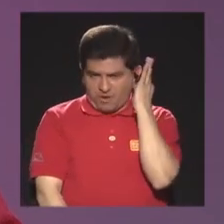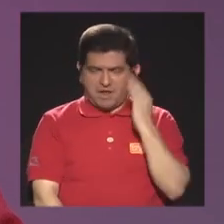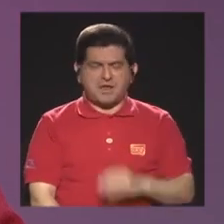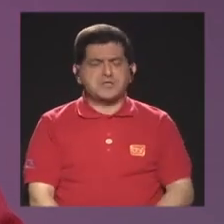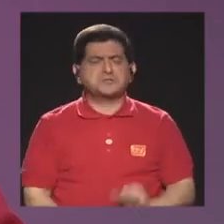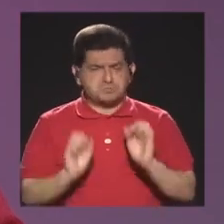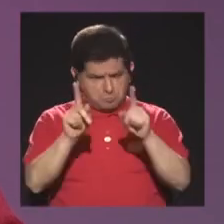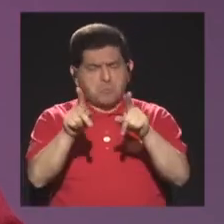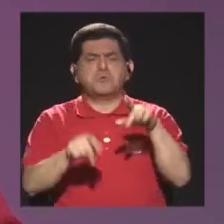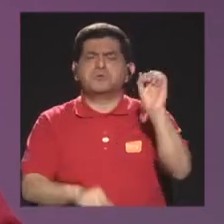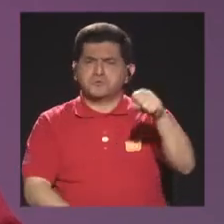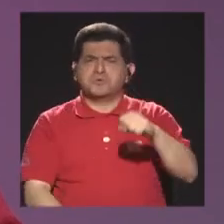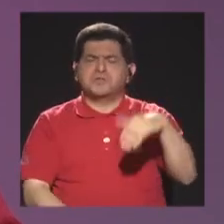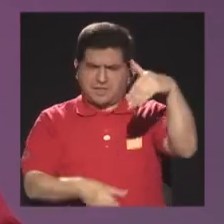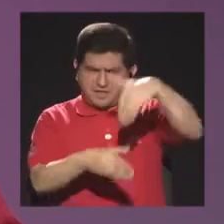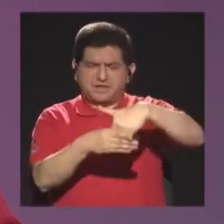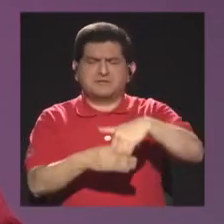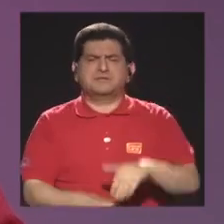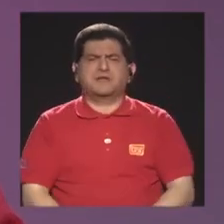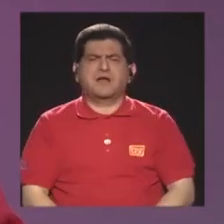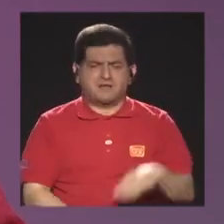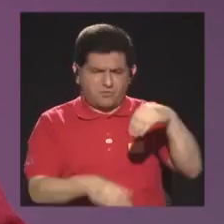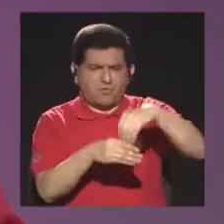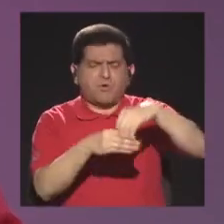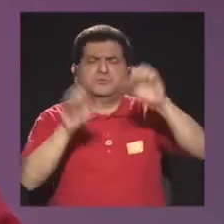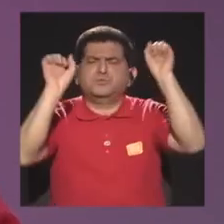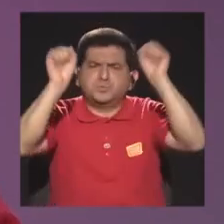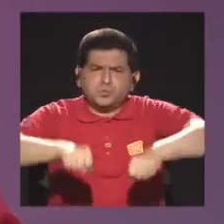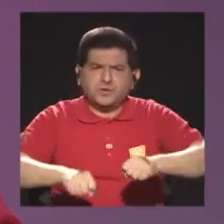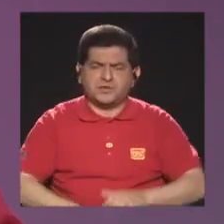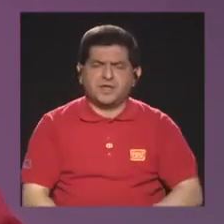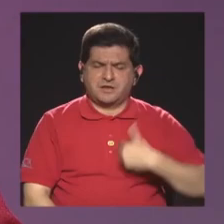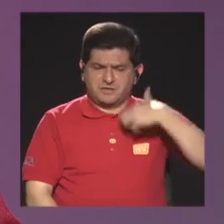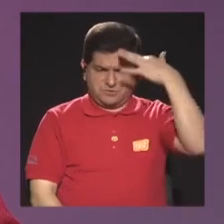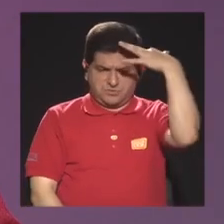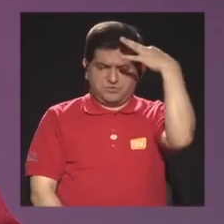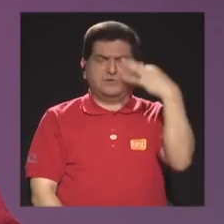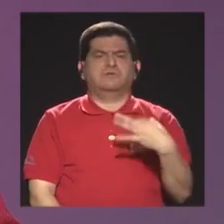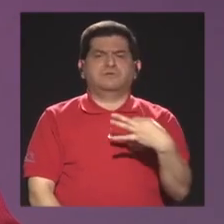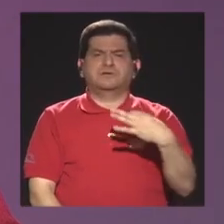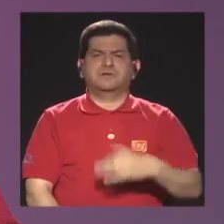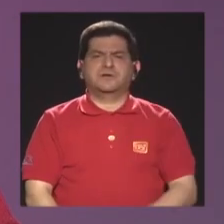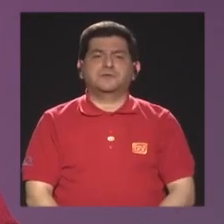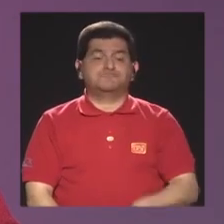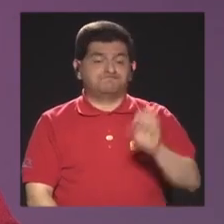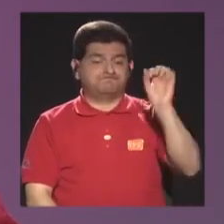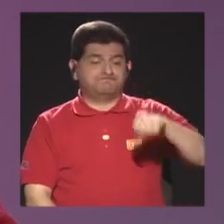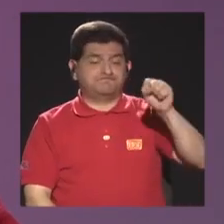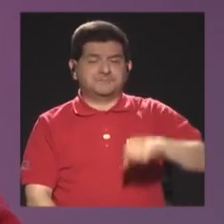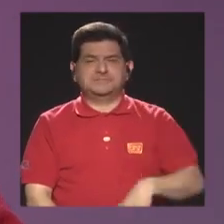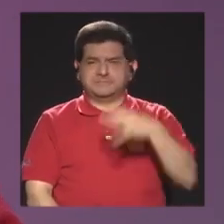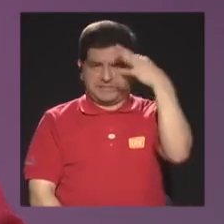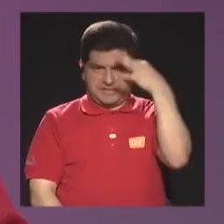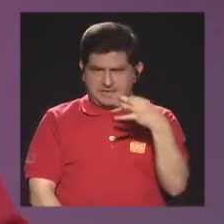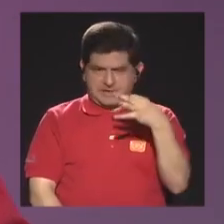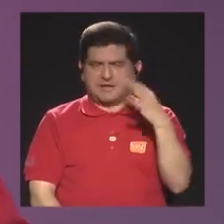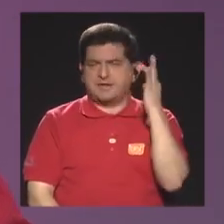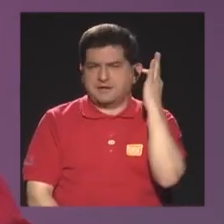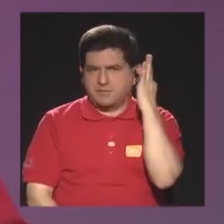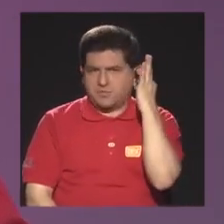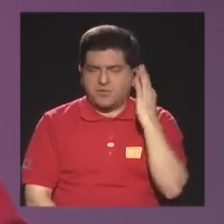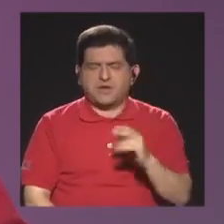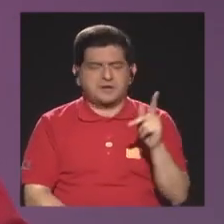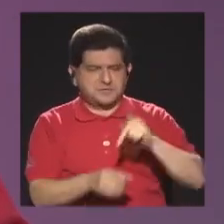cabida y mucho que aportar. Y por lo tanto creo que sí debemos de apostar como mujeres a